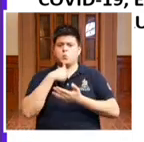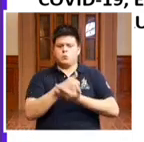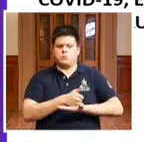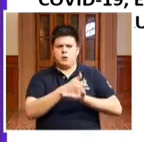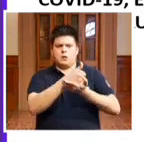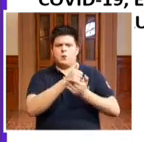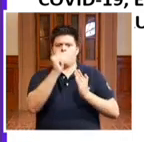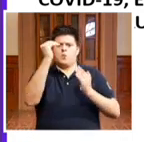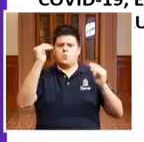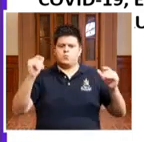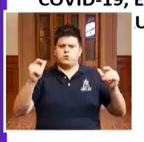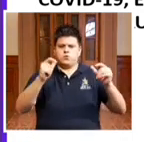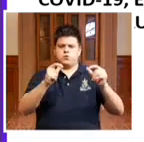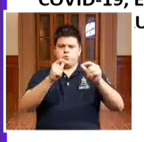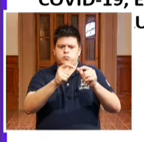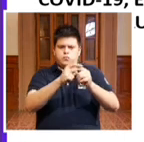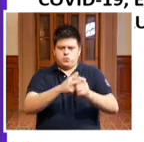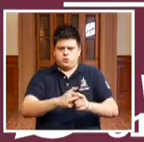pandemia.